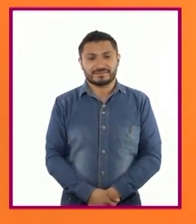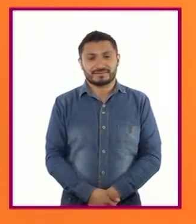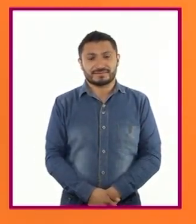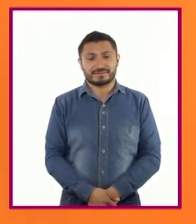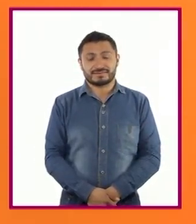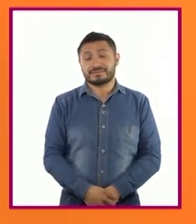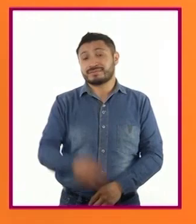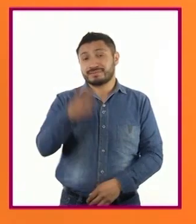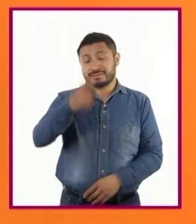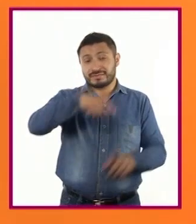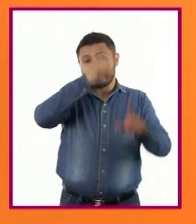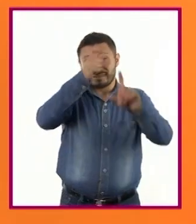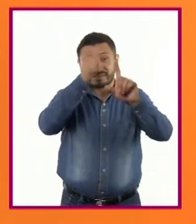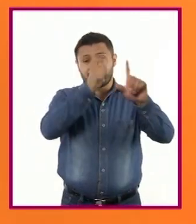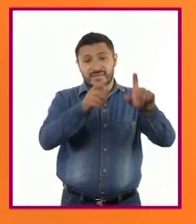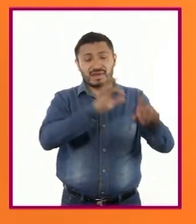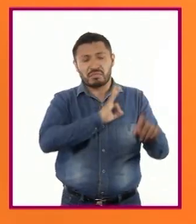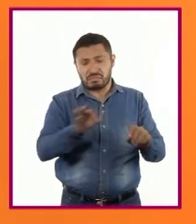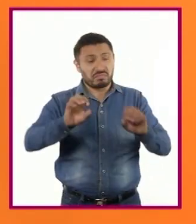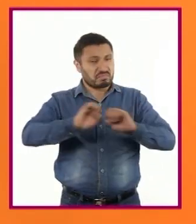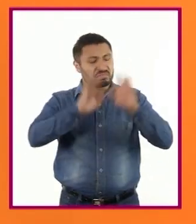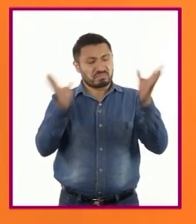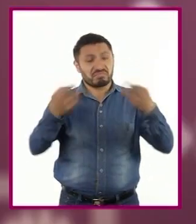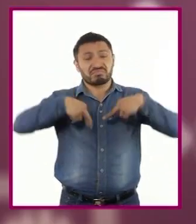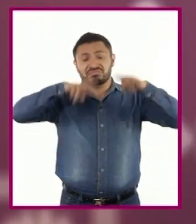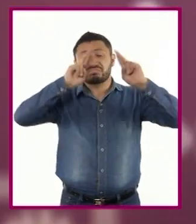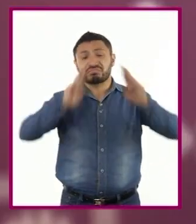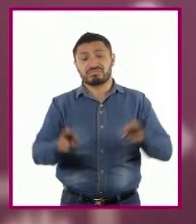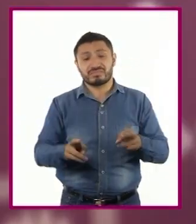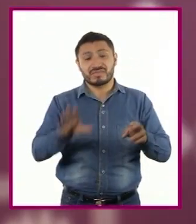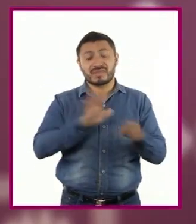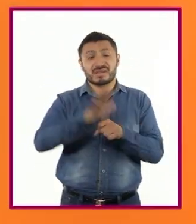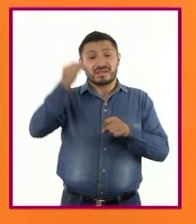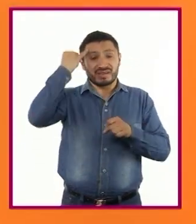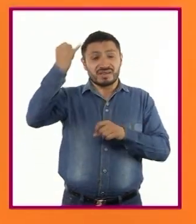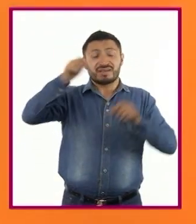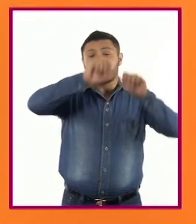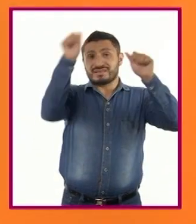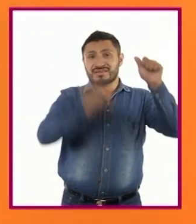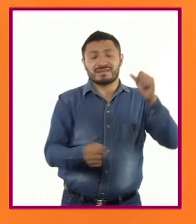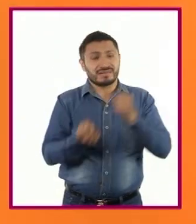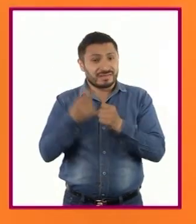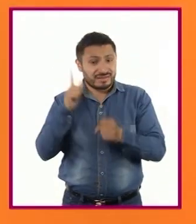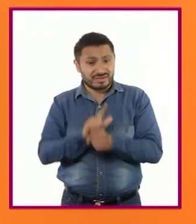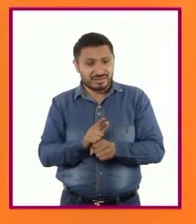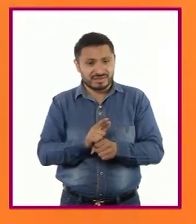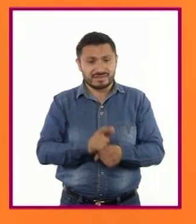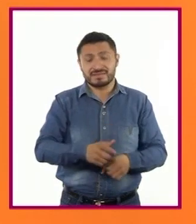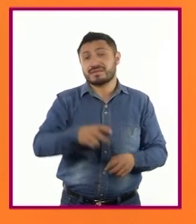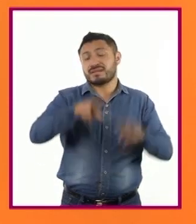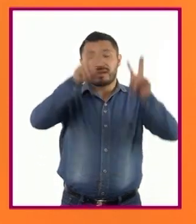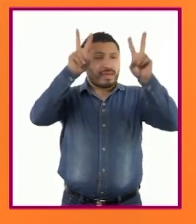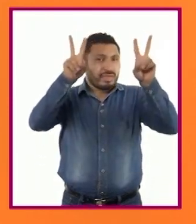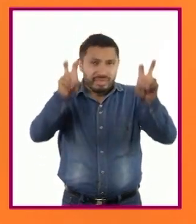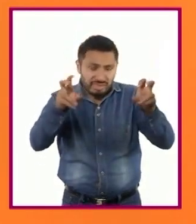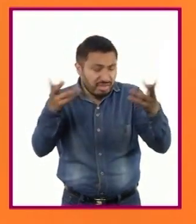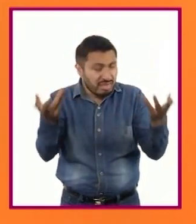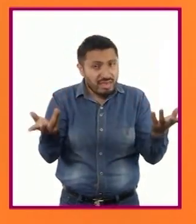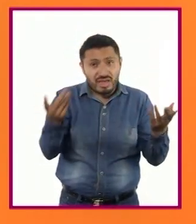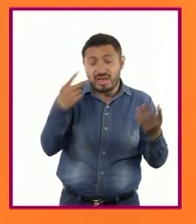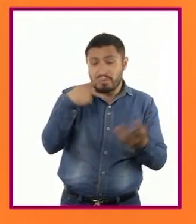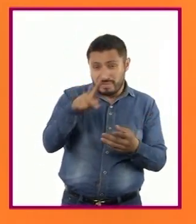Con esta escultura podría quedar claramente representada la idea del arte social. Por su temática,